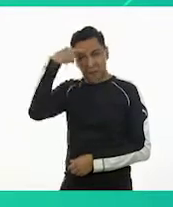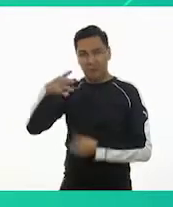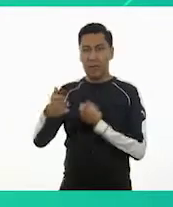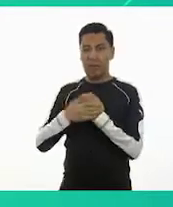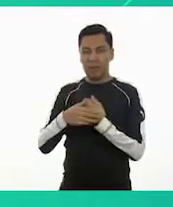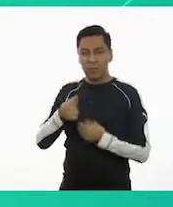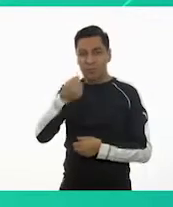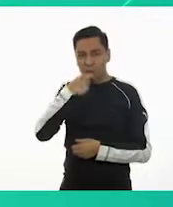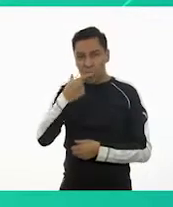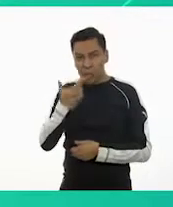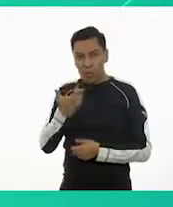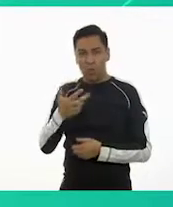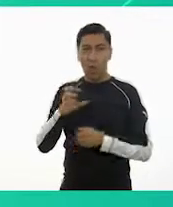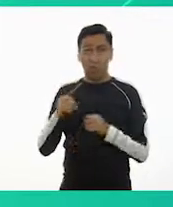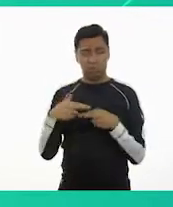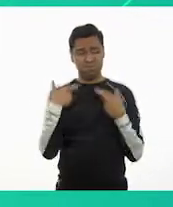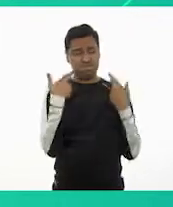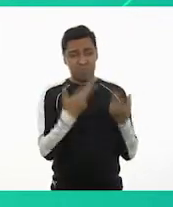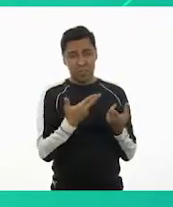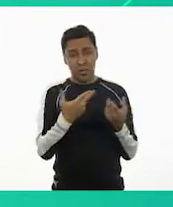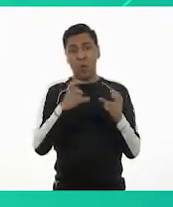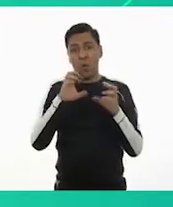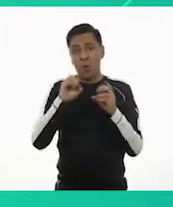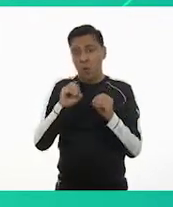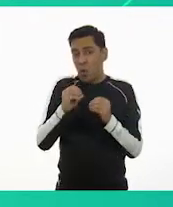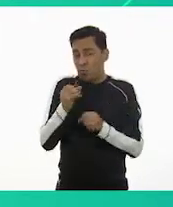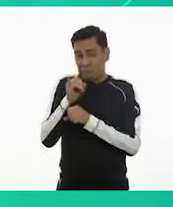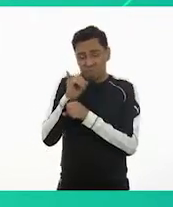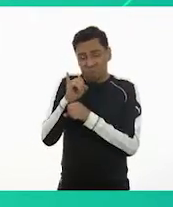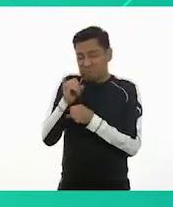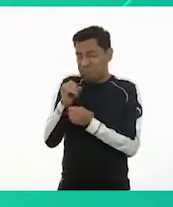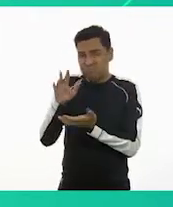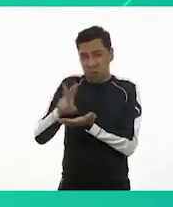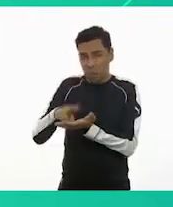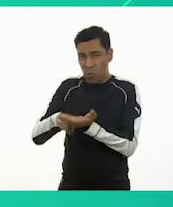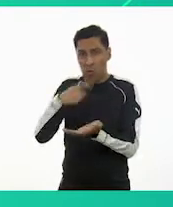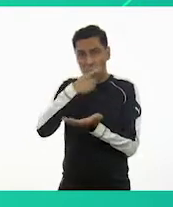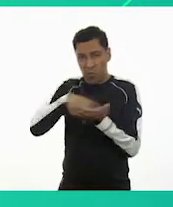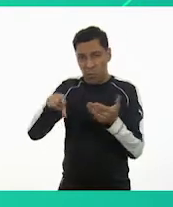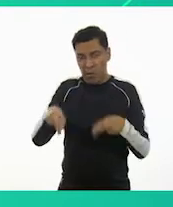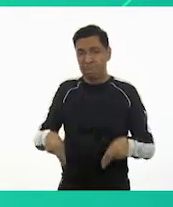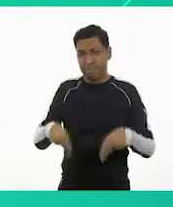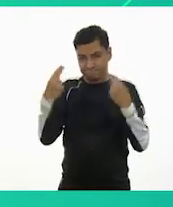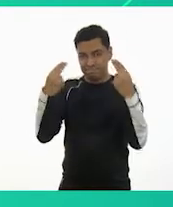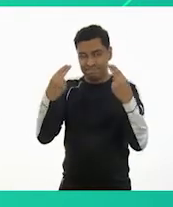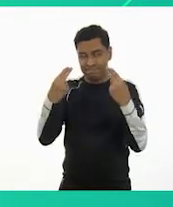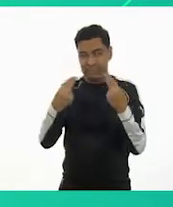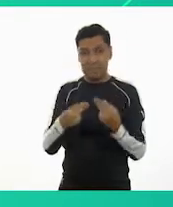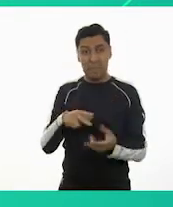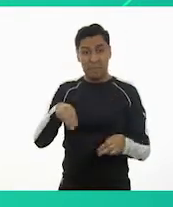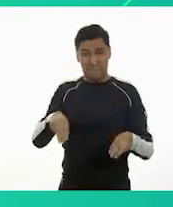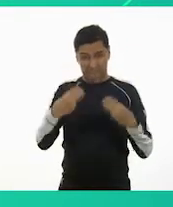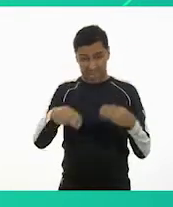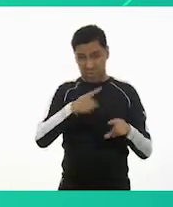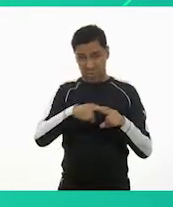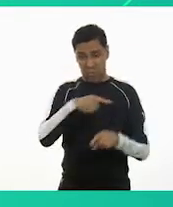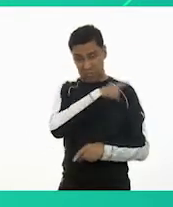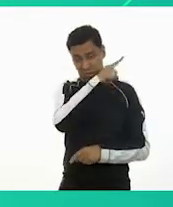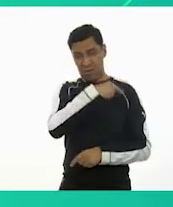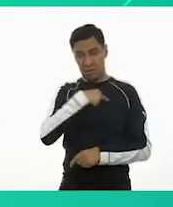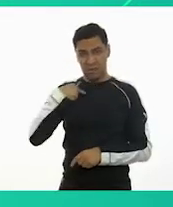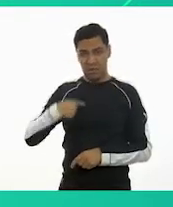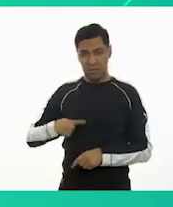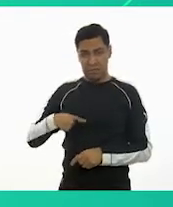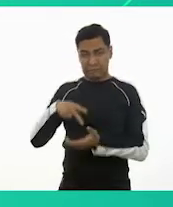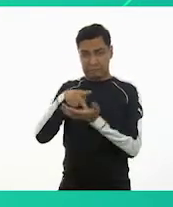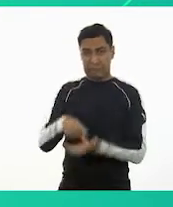de colección, un regalo e incluso una inversión financiera. En algunos mercados, el kilogramo de este órgano puede